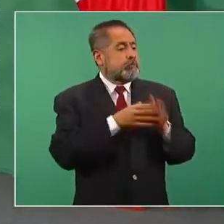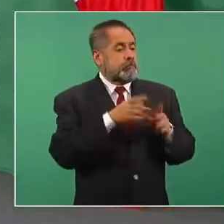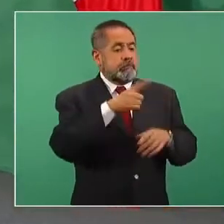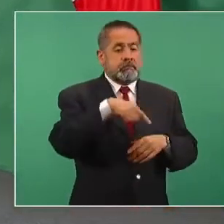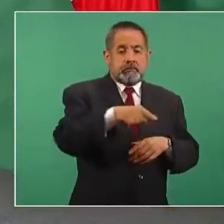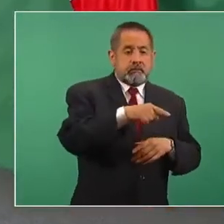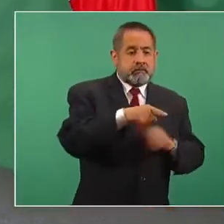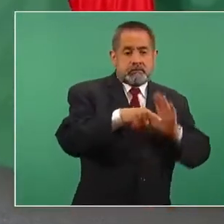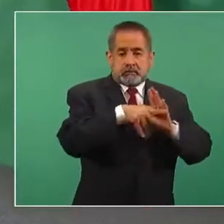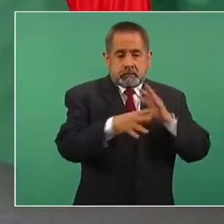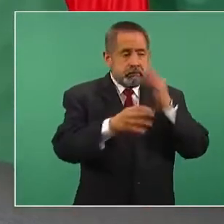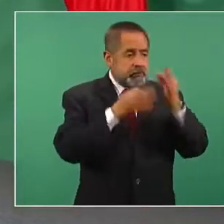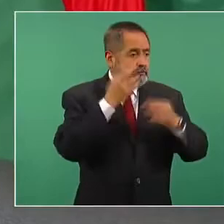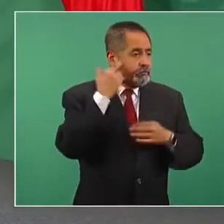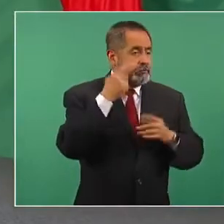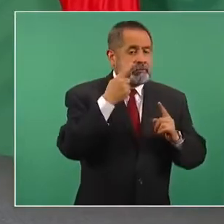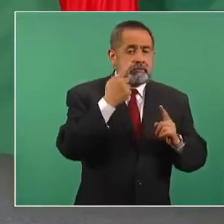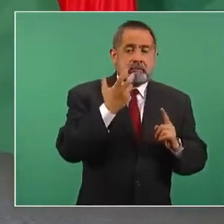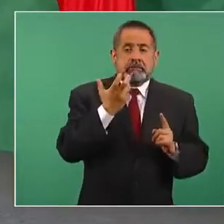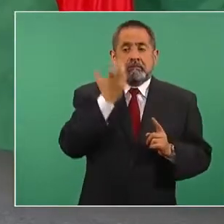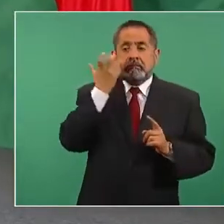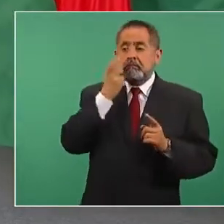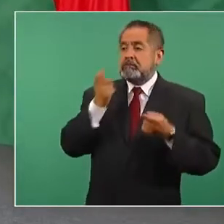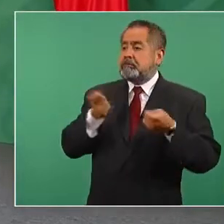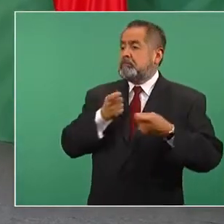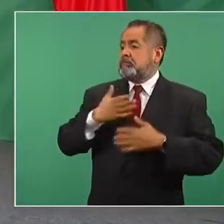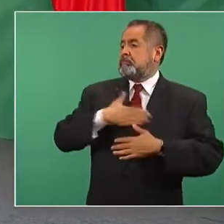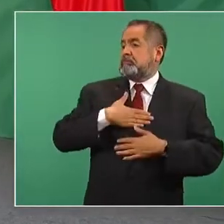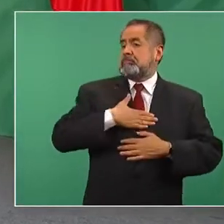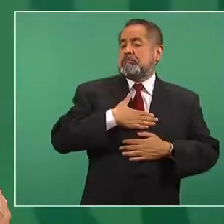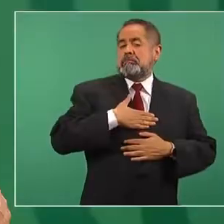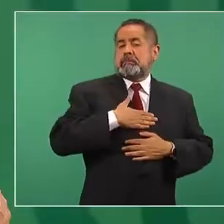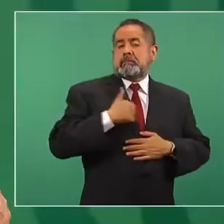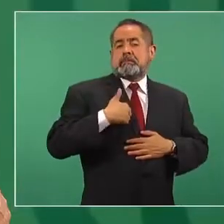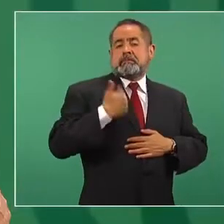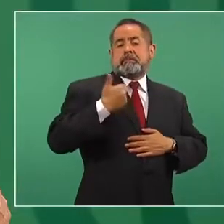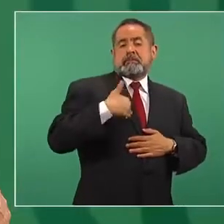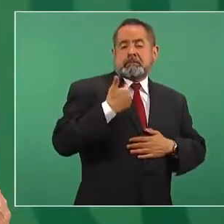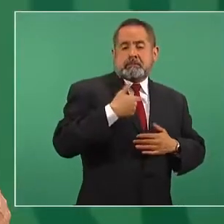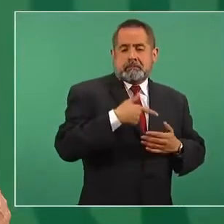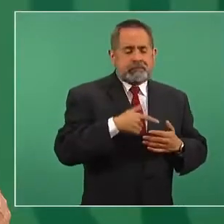instrumentos para mantener privilegios.